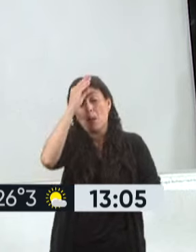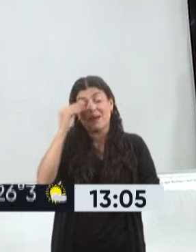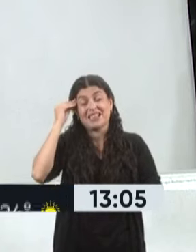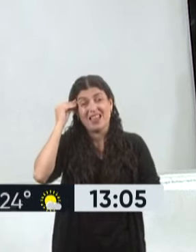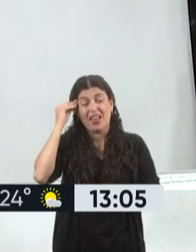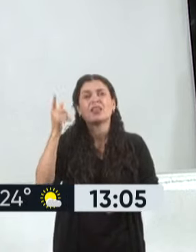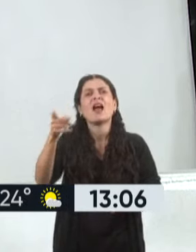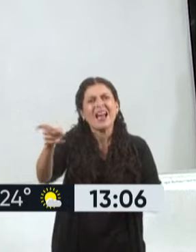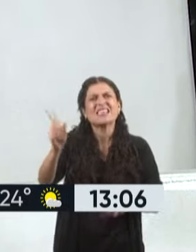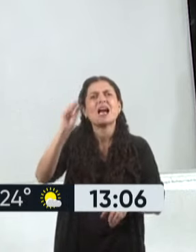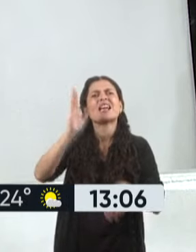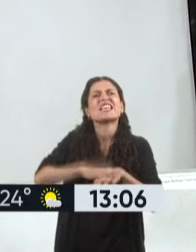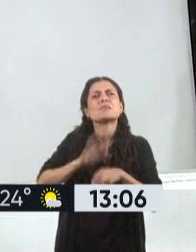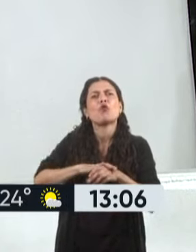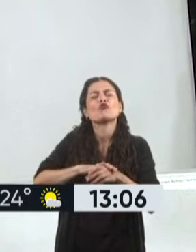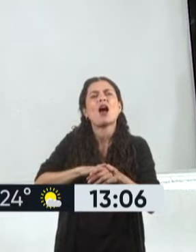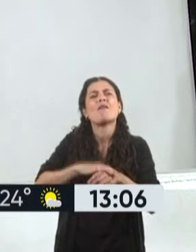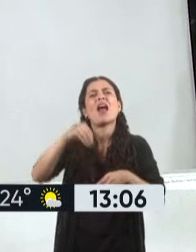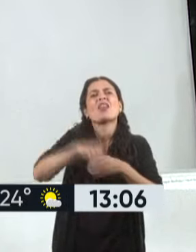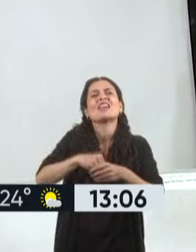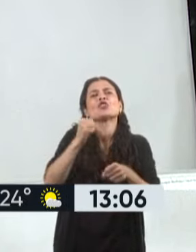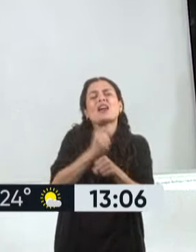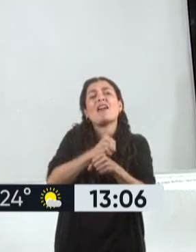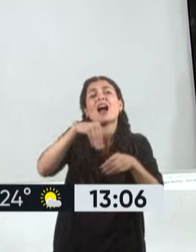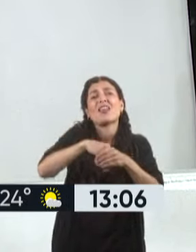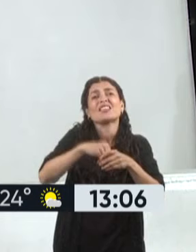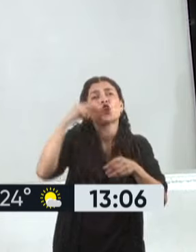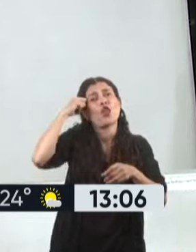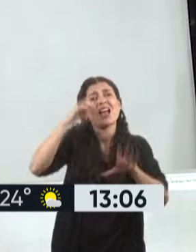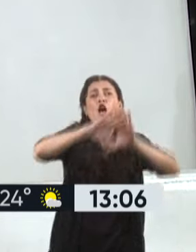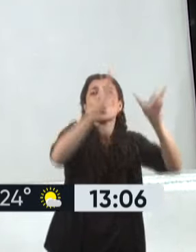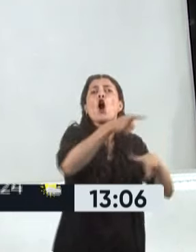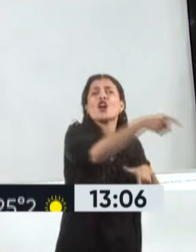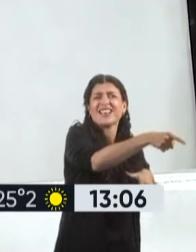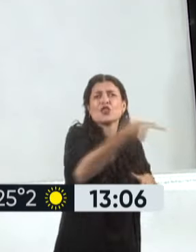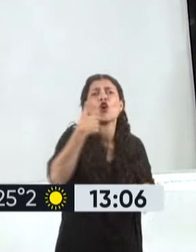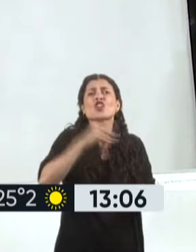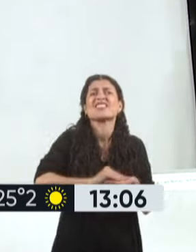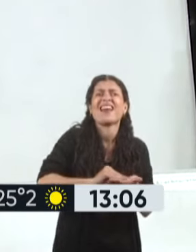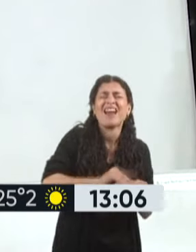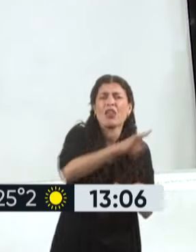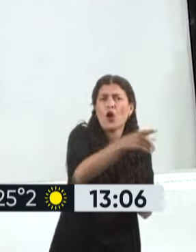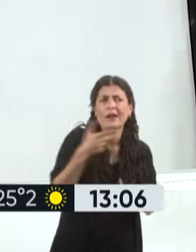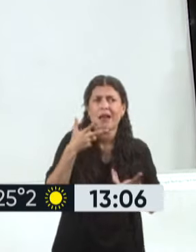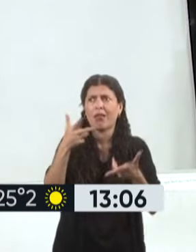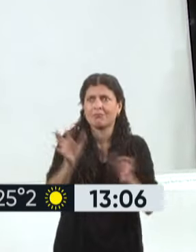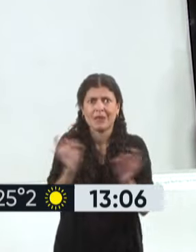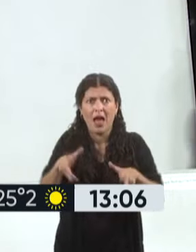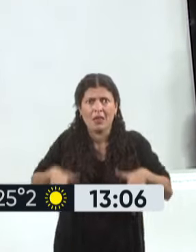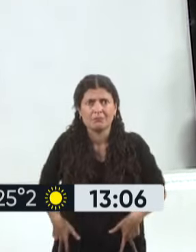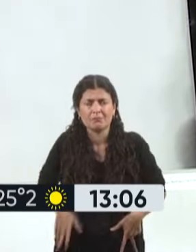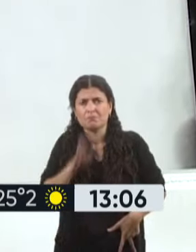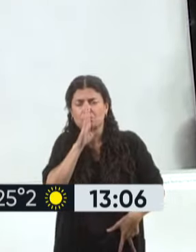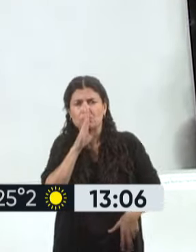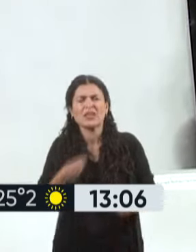Alta y allí se debaten temas que para el gobierno son centrales, y vinculado a esto, si ustedes creen que se va a trabar la agenda parlamentaria, me refiero